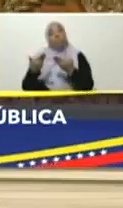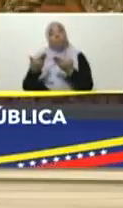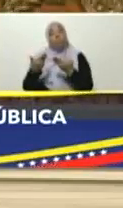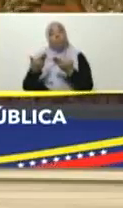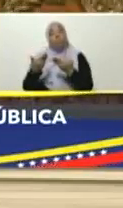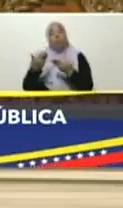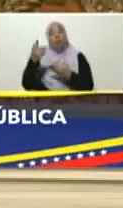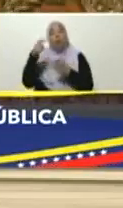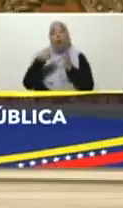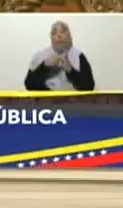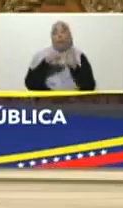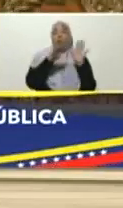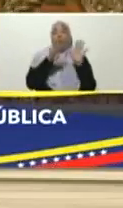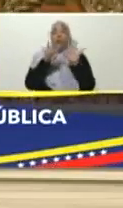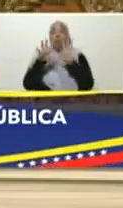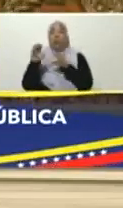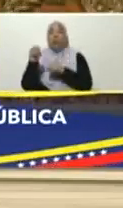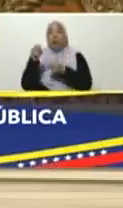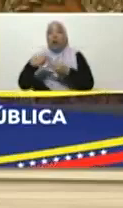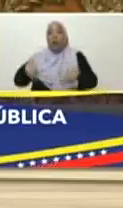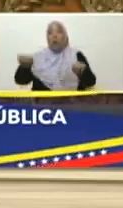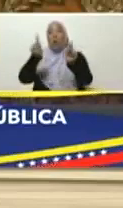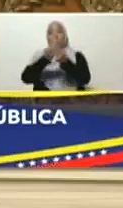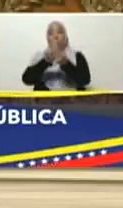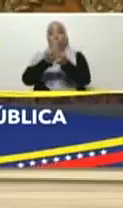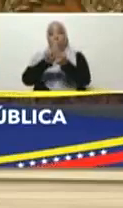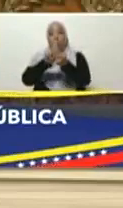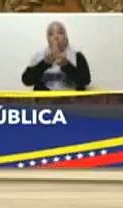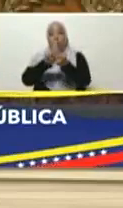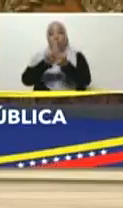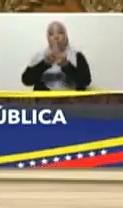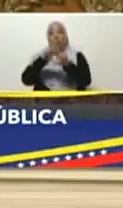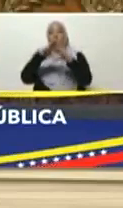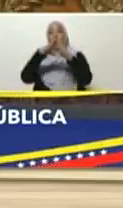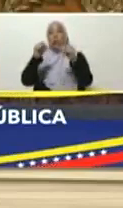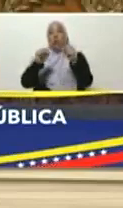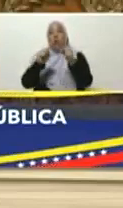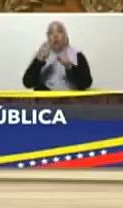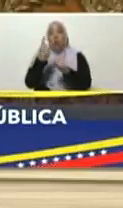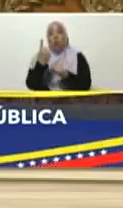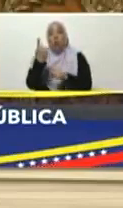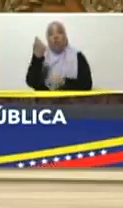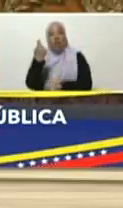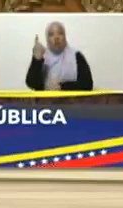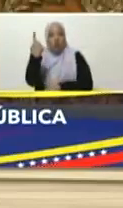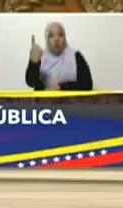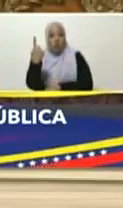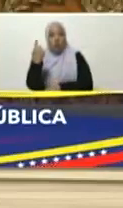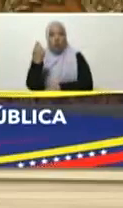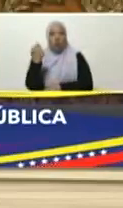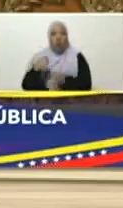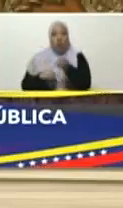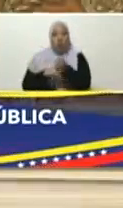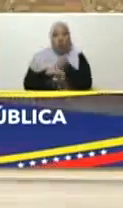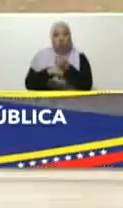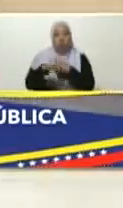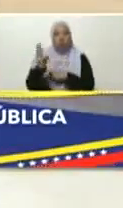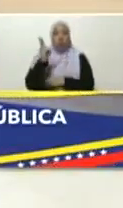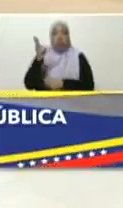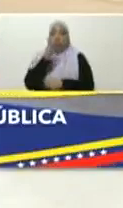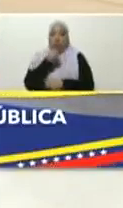1980 en las Naciones Unidas, todos menos uno no votó a favor de Belice. Así